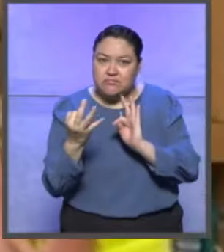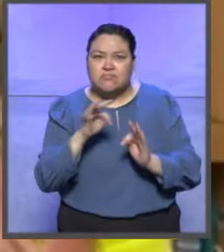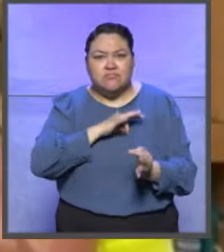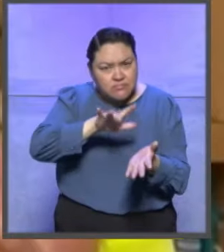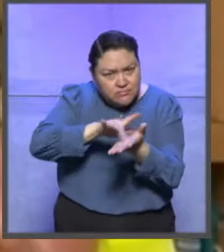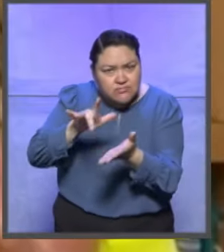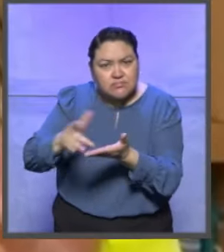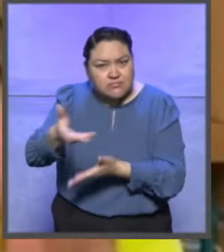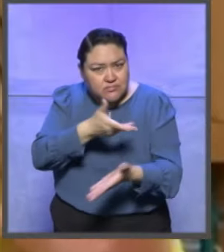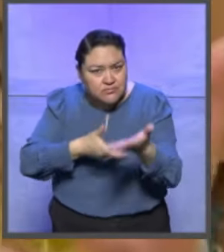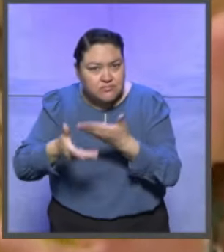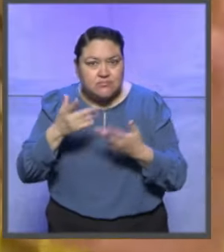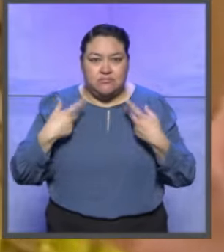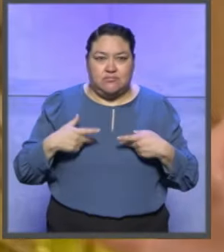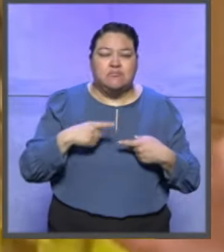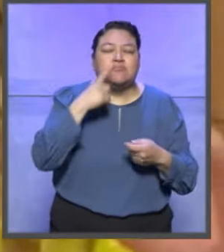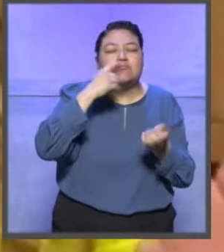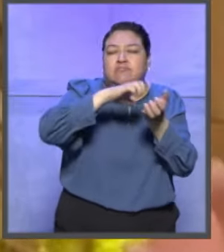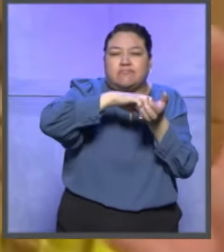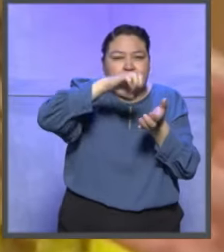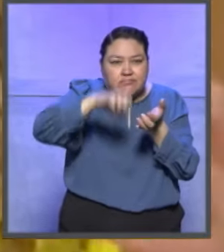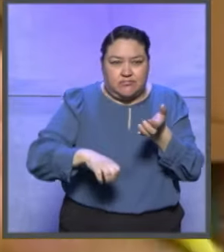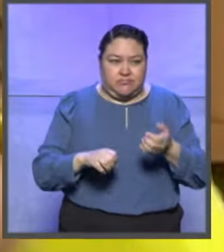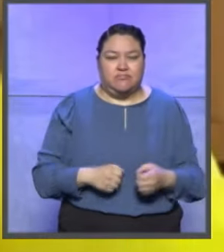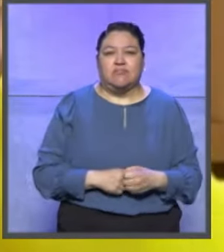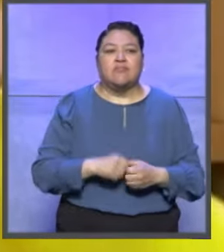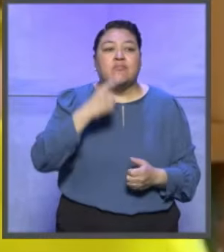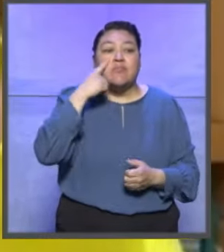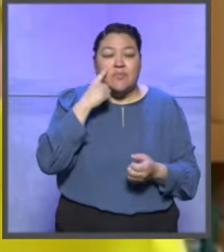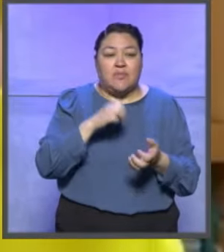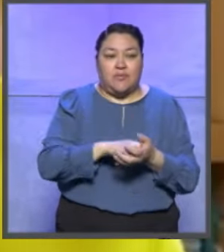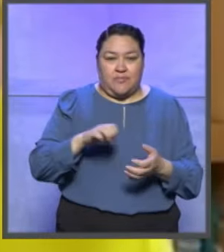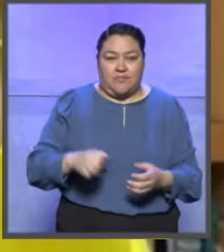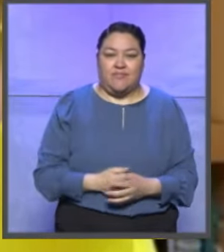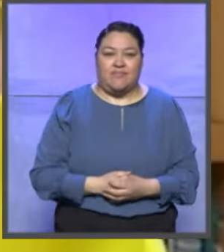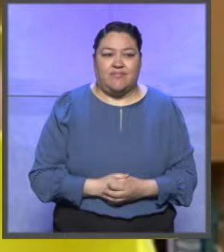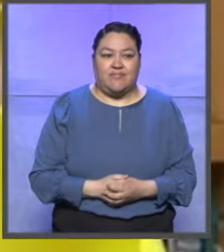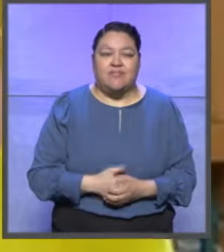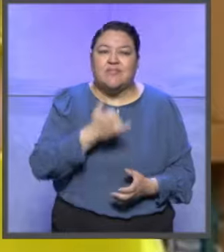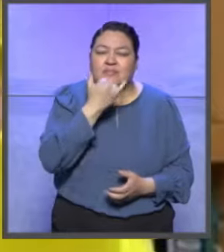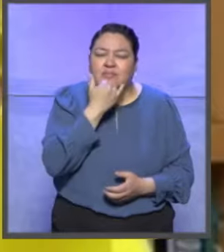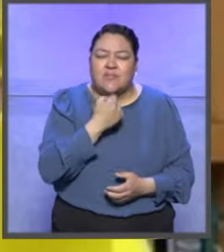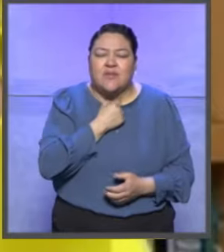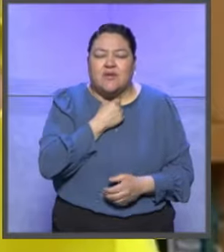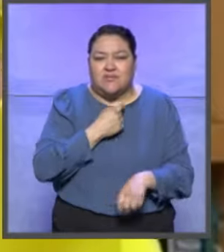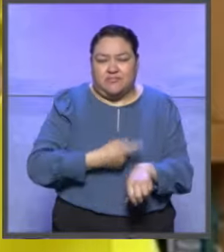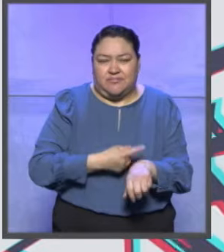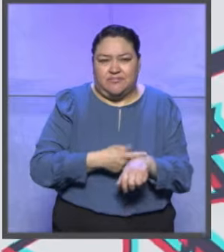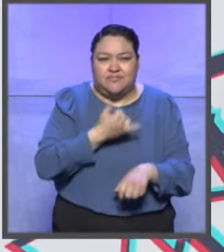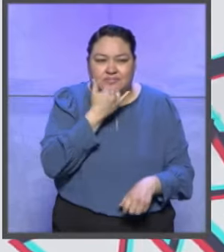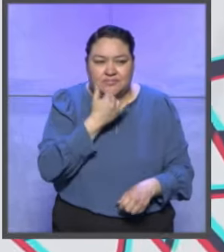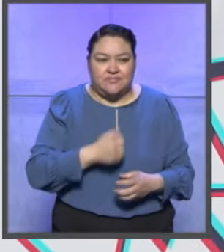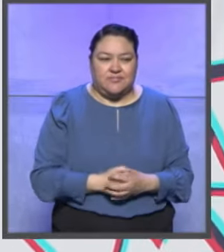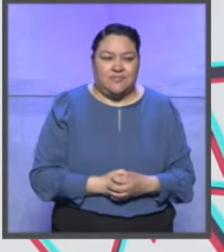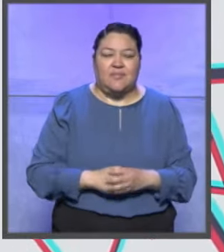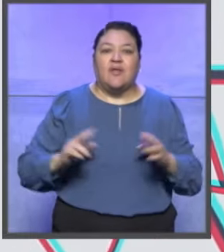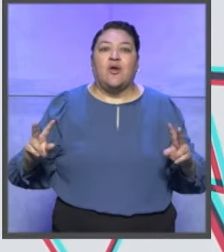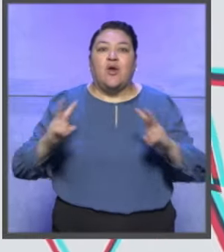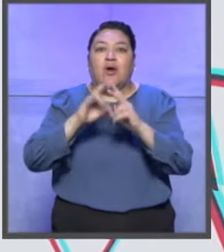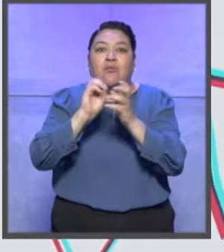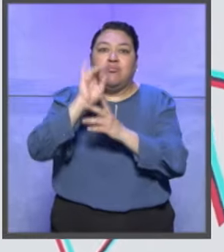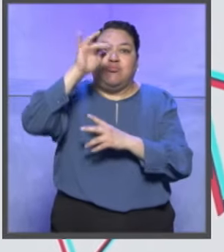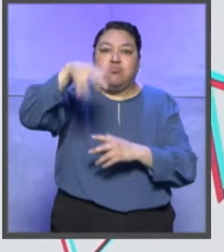gente. No es lo mismo, ¿verdad?, que tuvieran que viajar. Perdón, es que el volcán